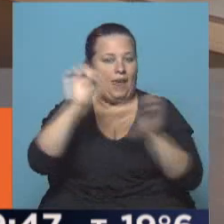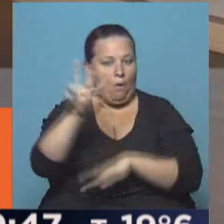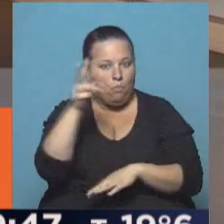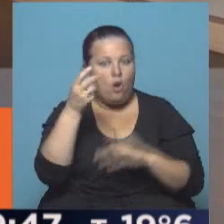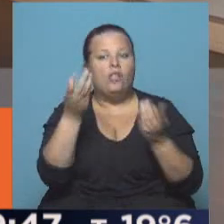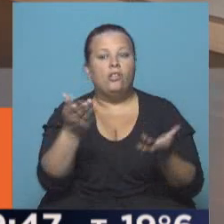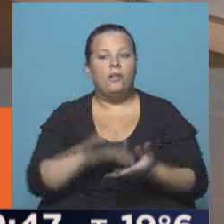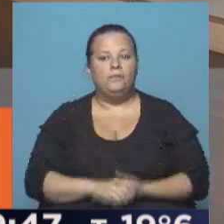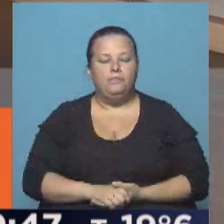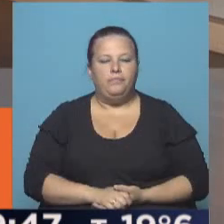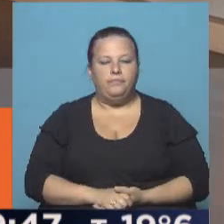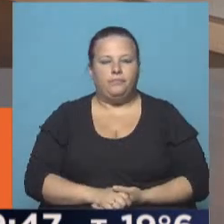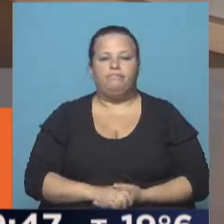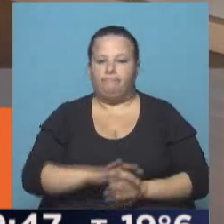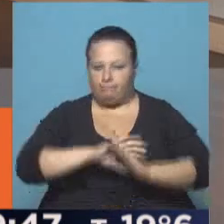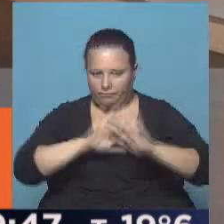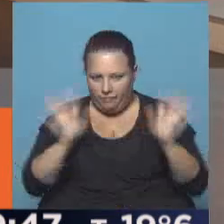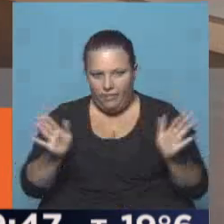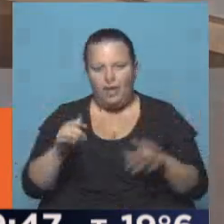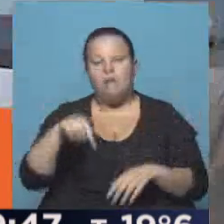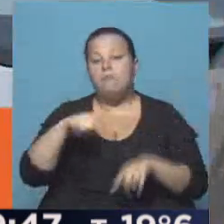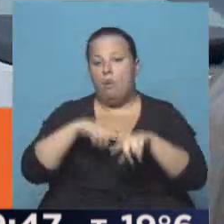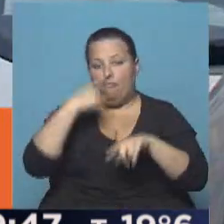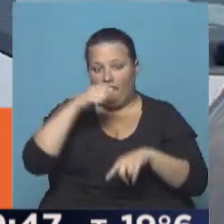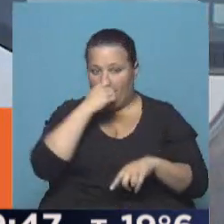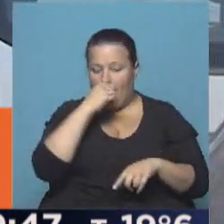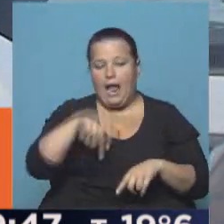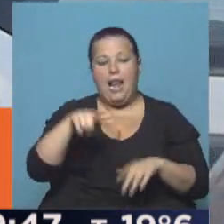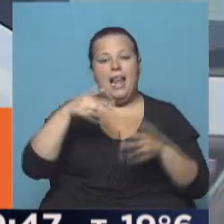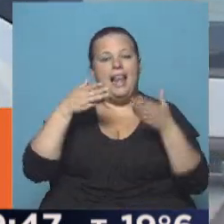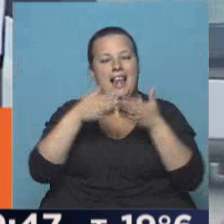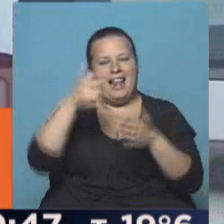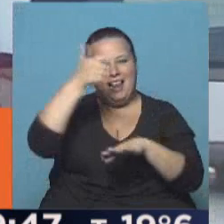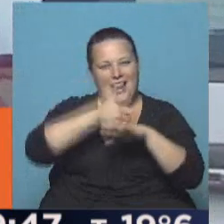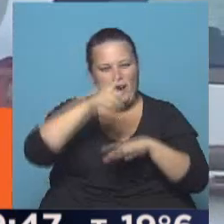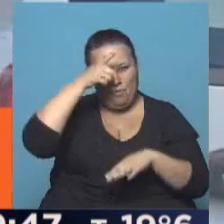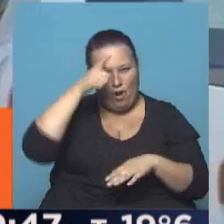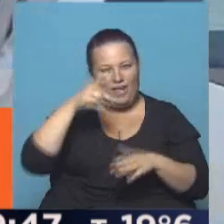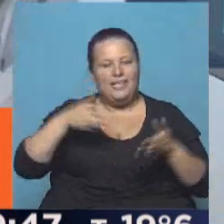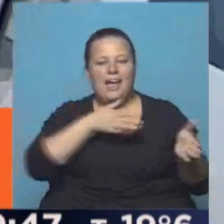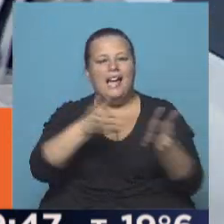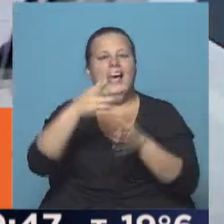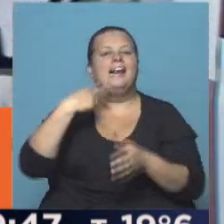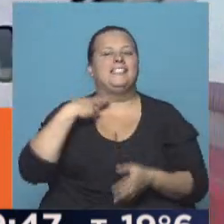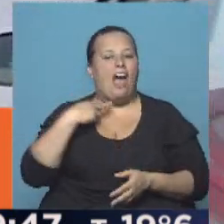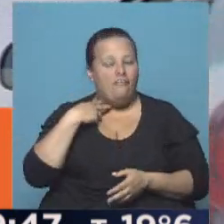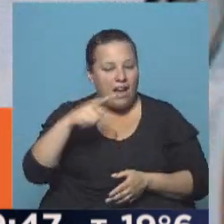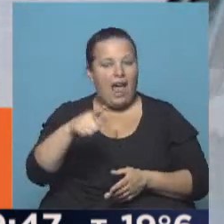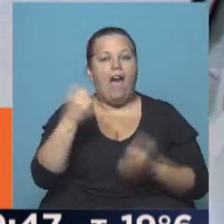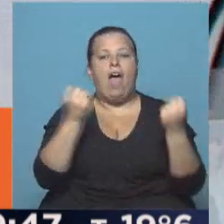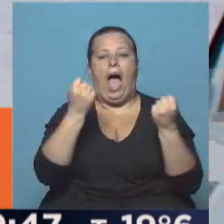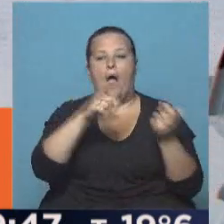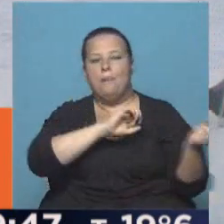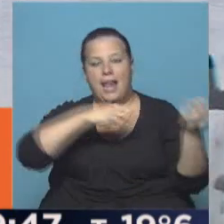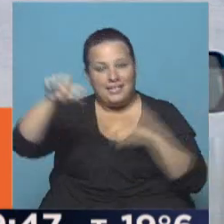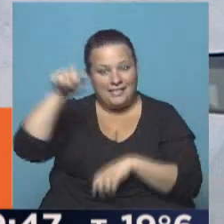Laura. Ya el momento final, Karin, aquí en este puesto de vigilancia del canal de San Fernando, esta unidad móvil de